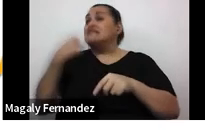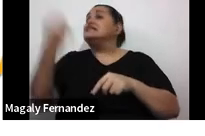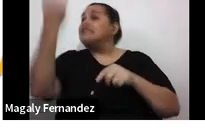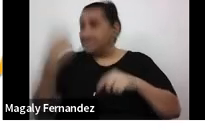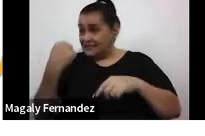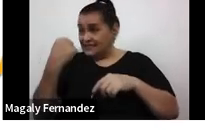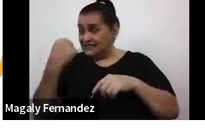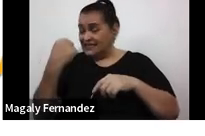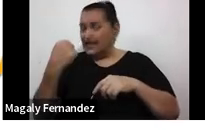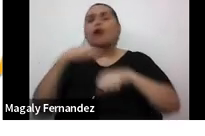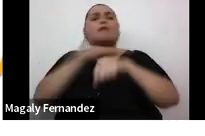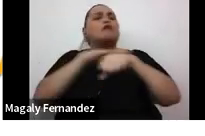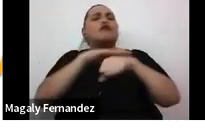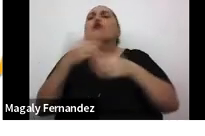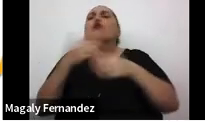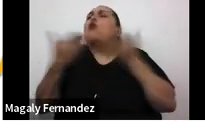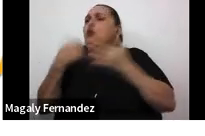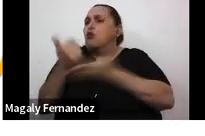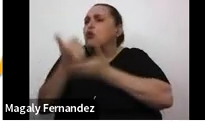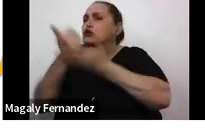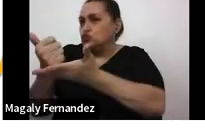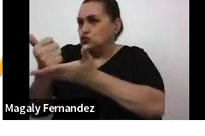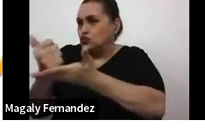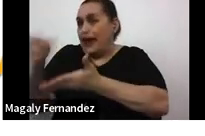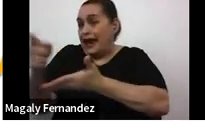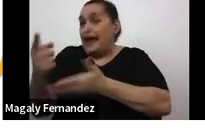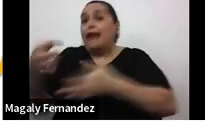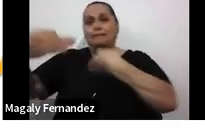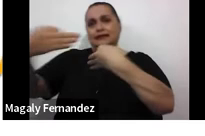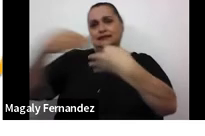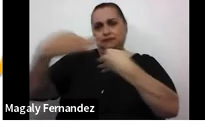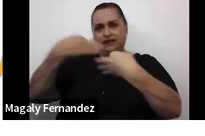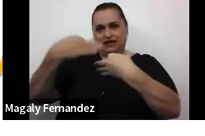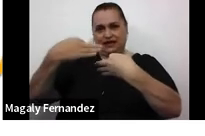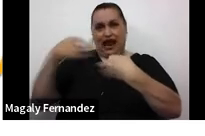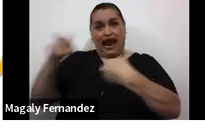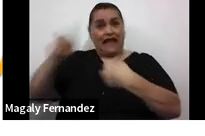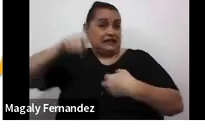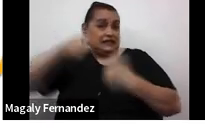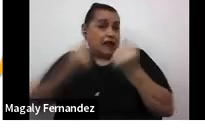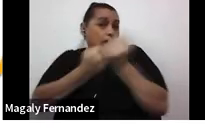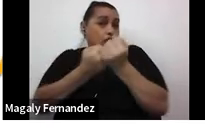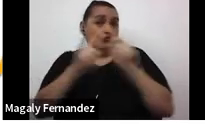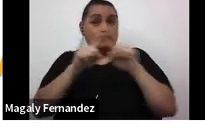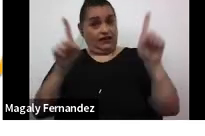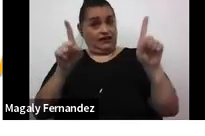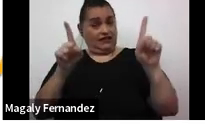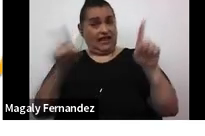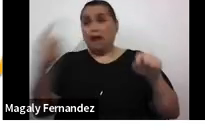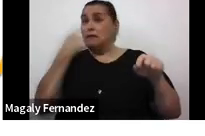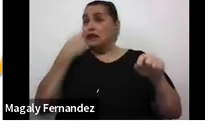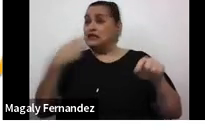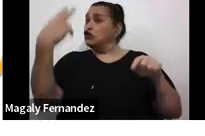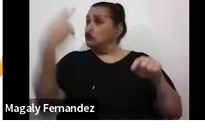cómo te ayudo porque cada persona ocupa apoyo distinto pero si me dice que no por favor sigue